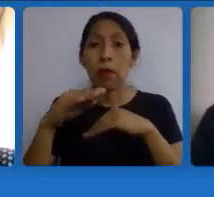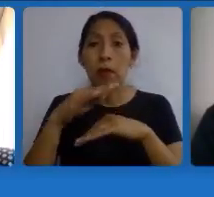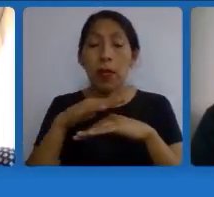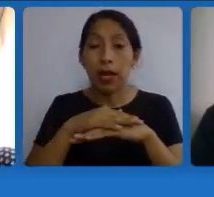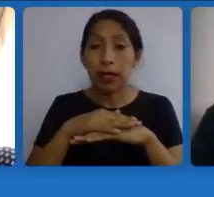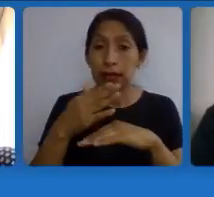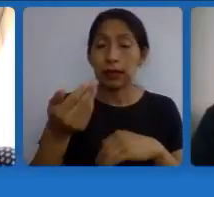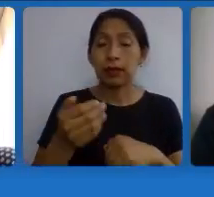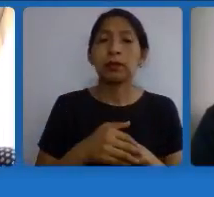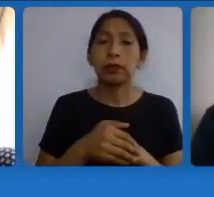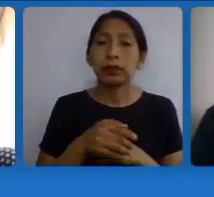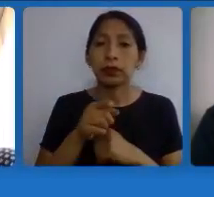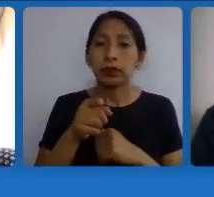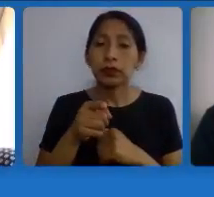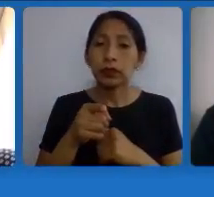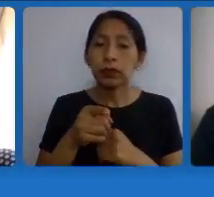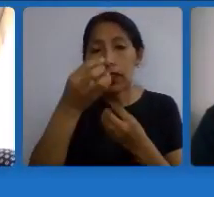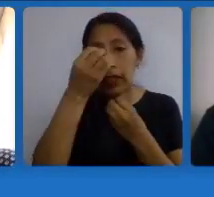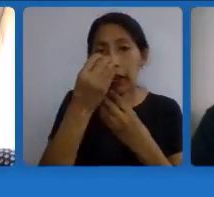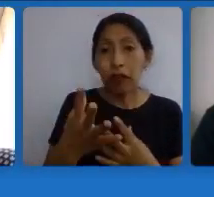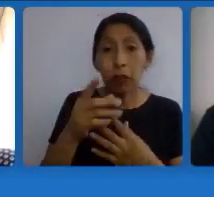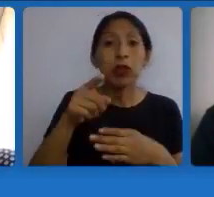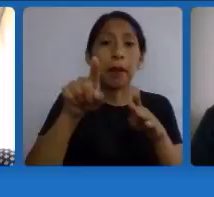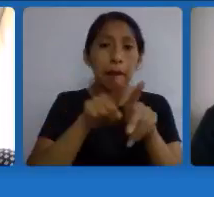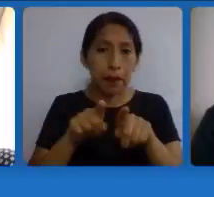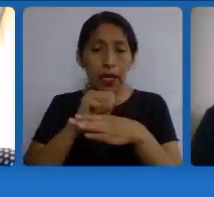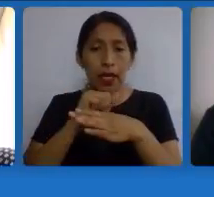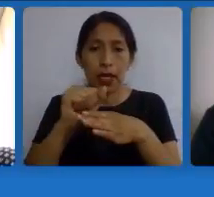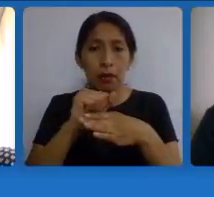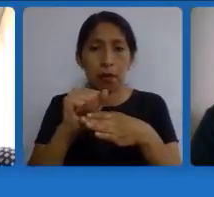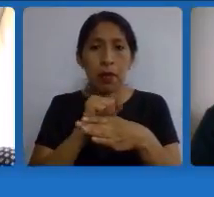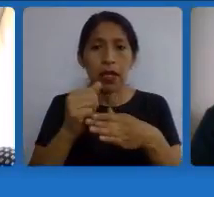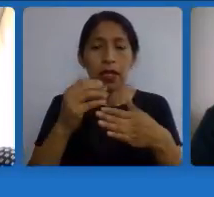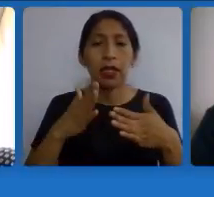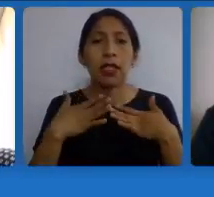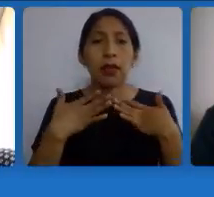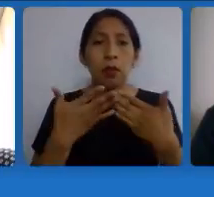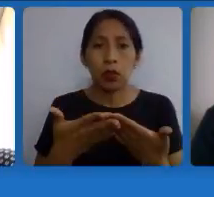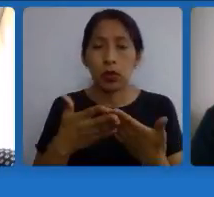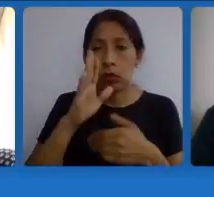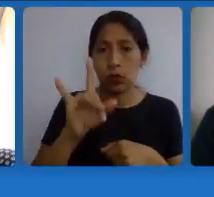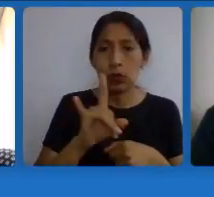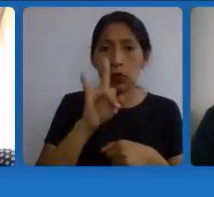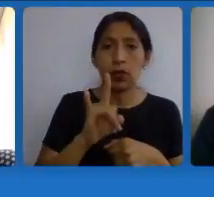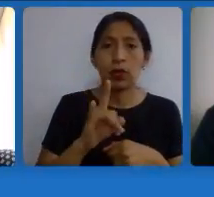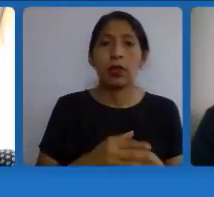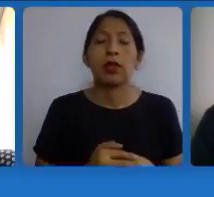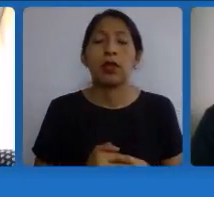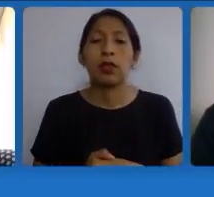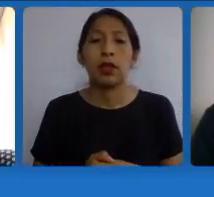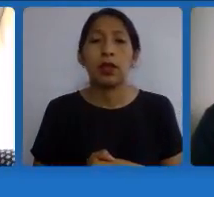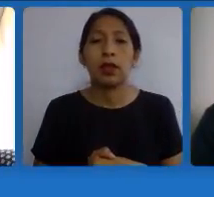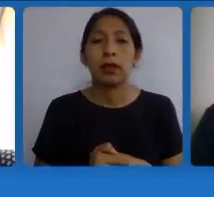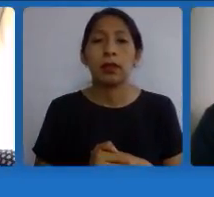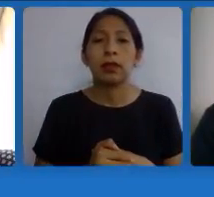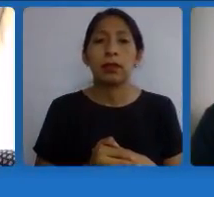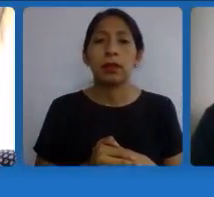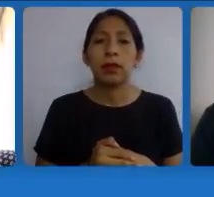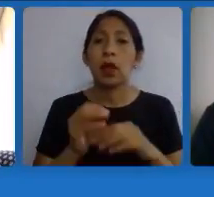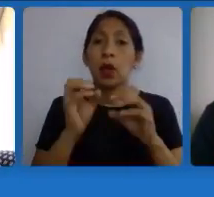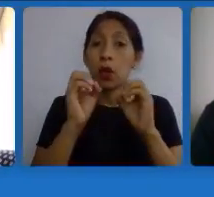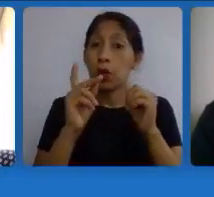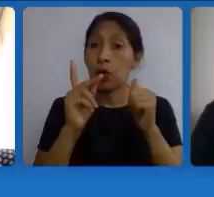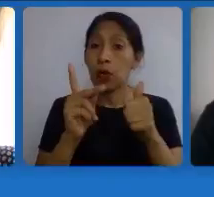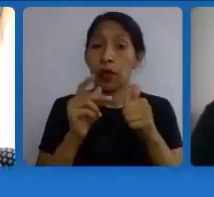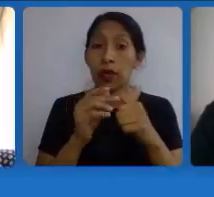también es una buena práctica que uno puede utilizar, ¿no? Ok, entonces